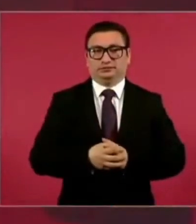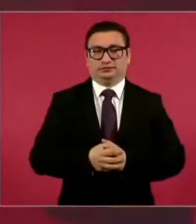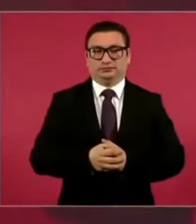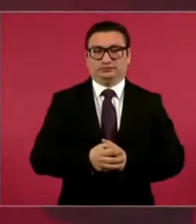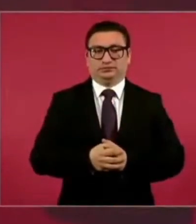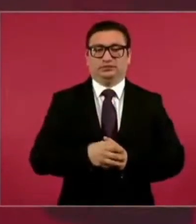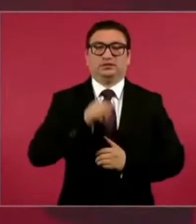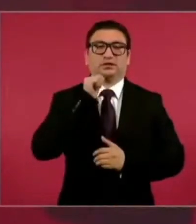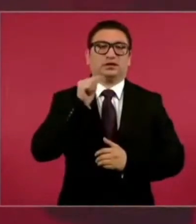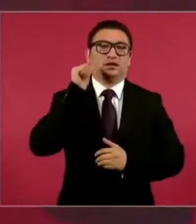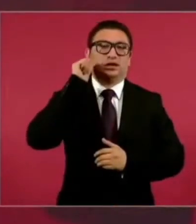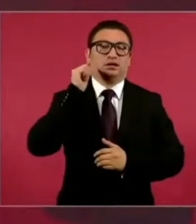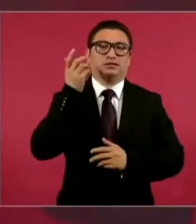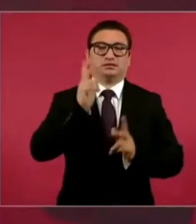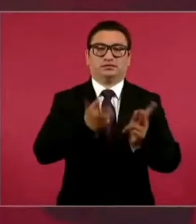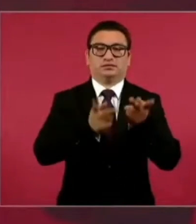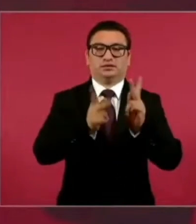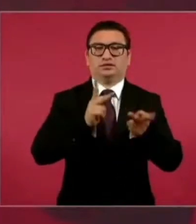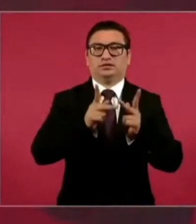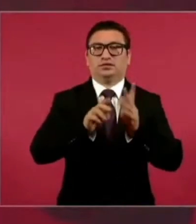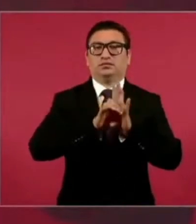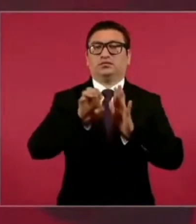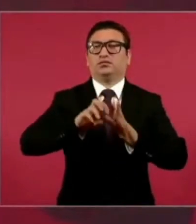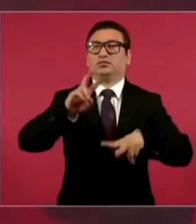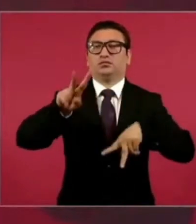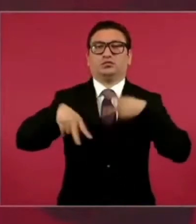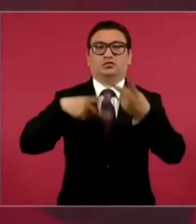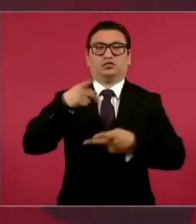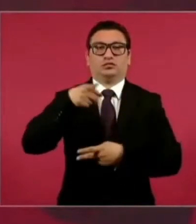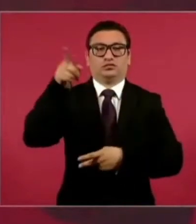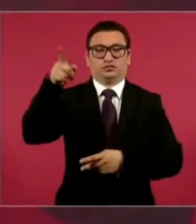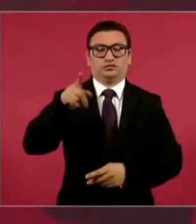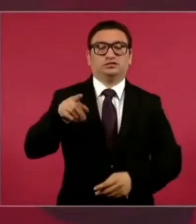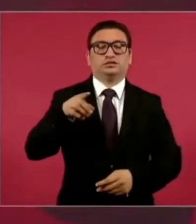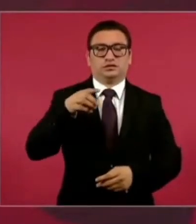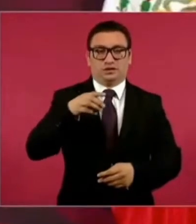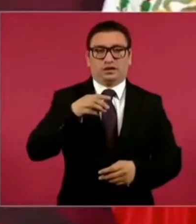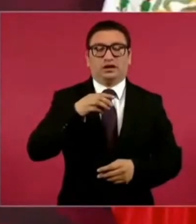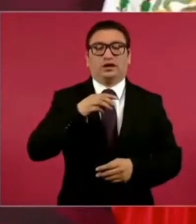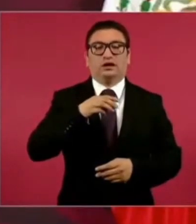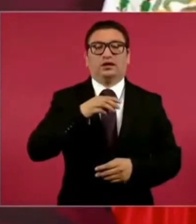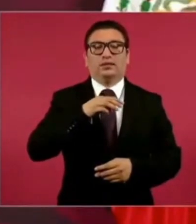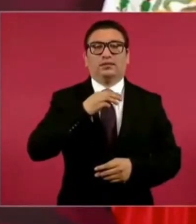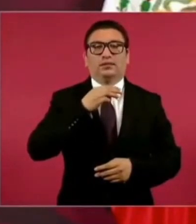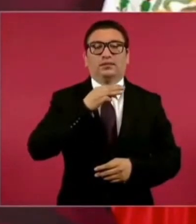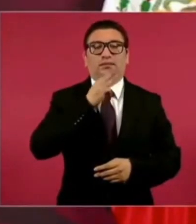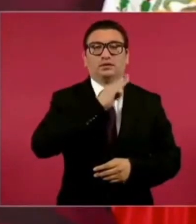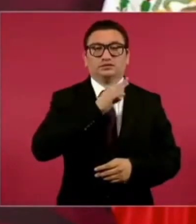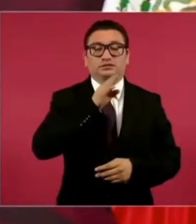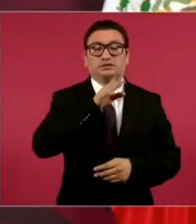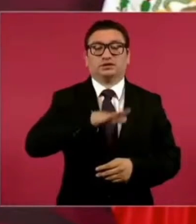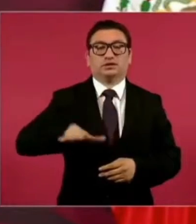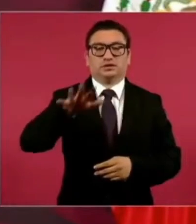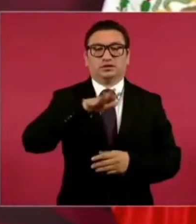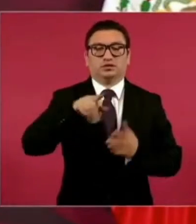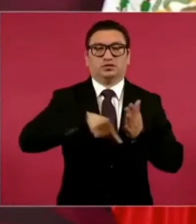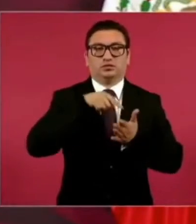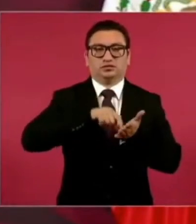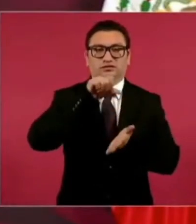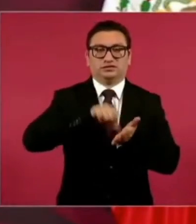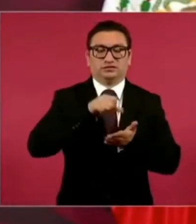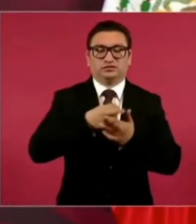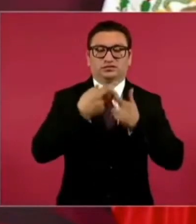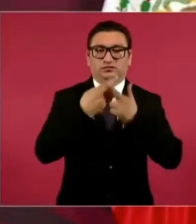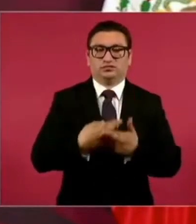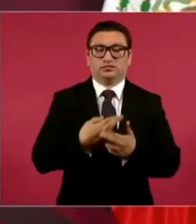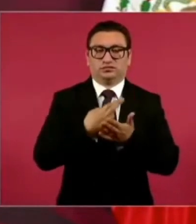Ayer hablábamos que fuimos a Mazatlán a inaugurar el Centro de